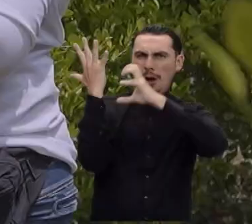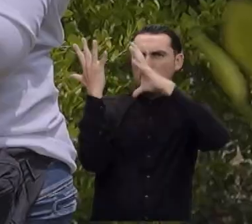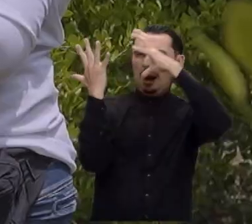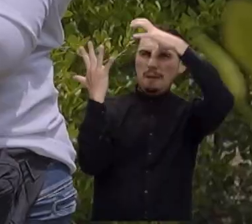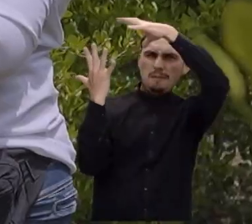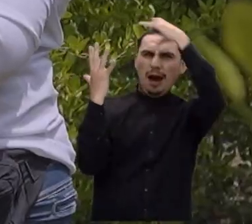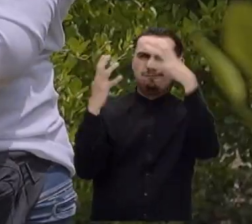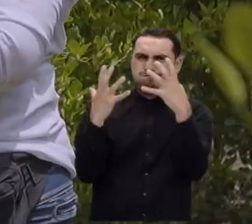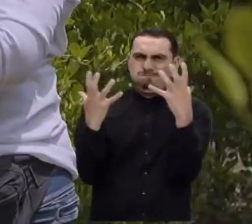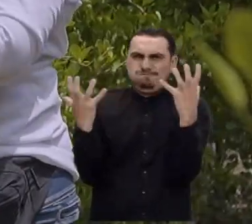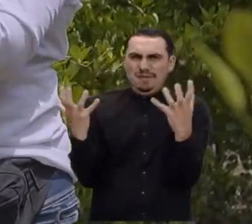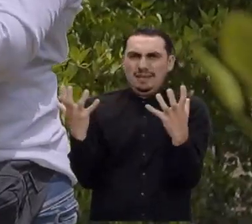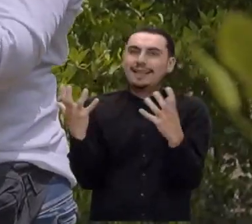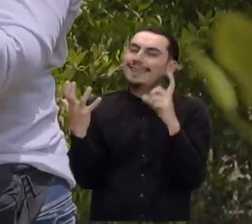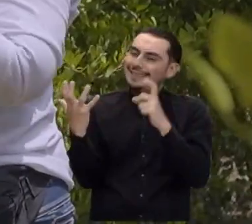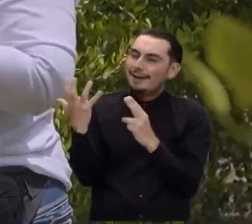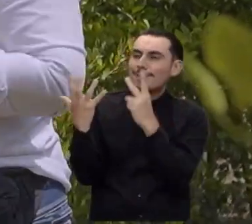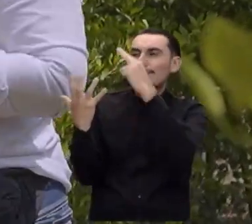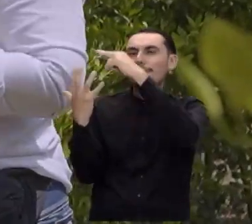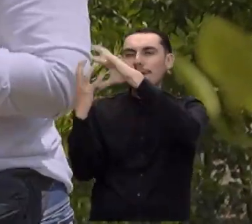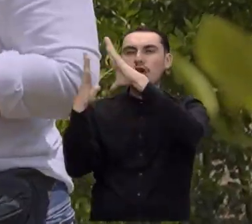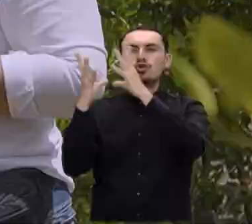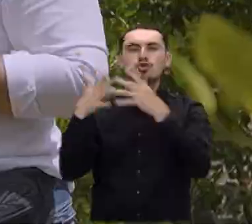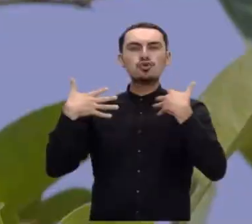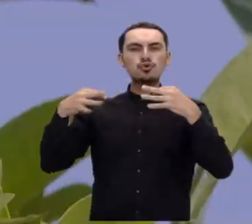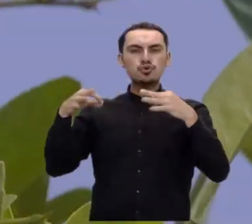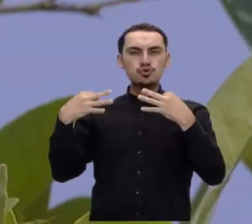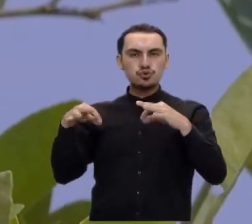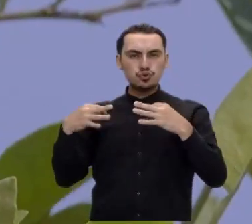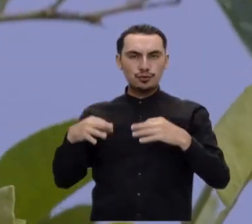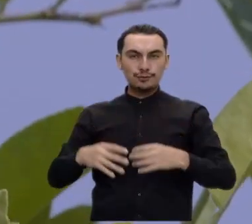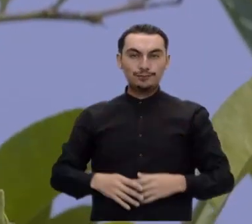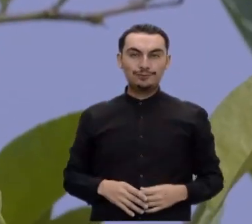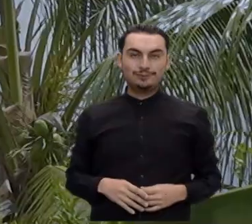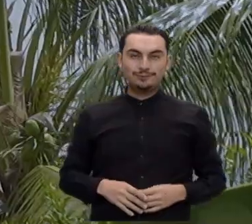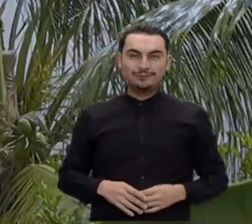follaje. Ya las traigo ya. Sí, para bajar. Para acá. Es correcto, señor Luis.